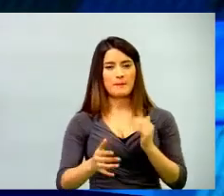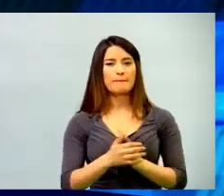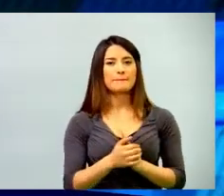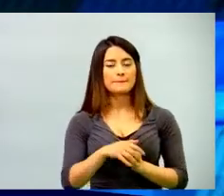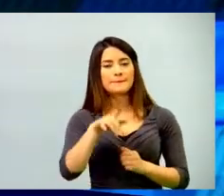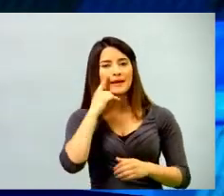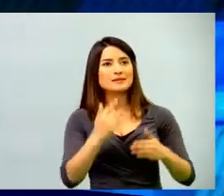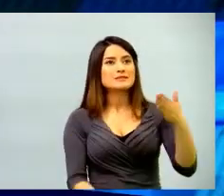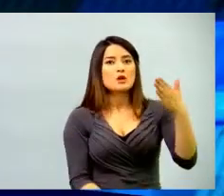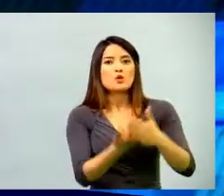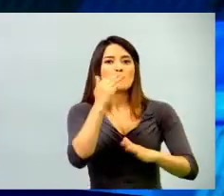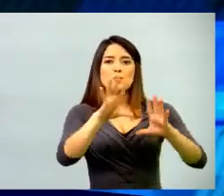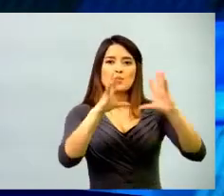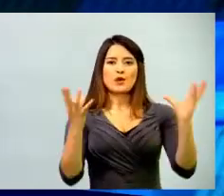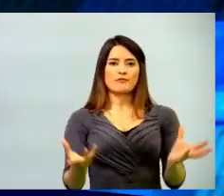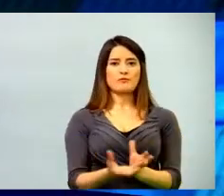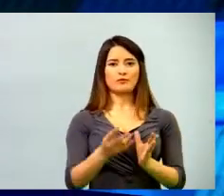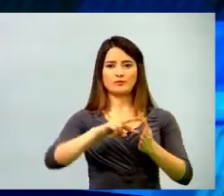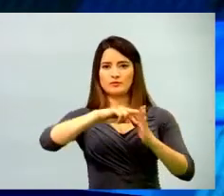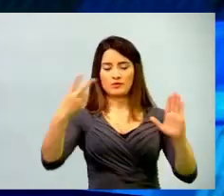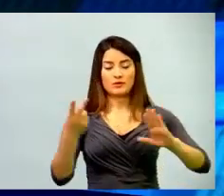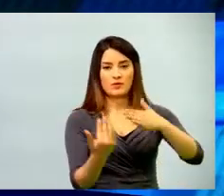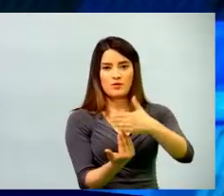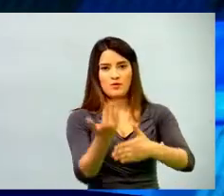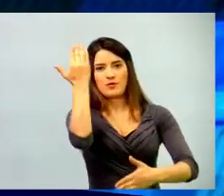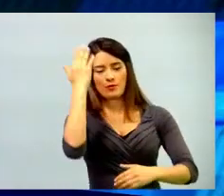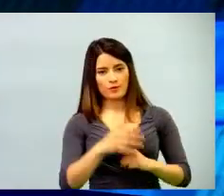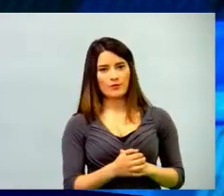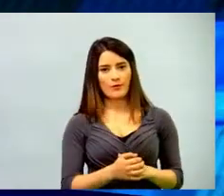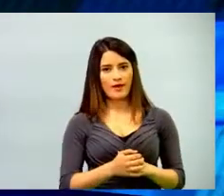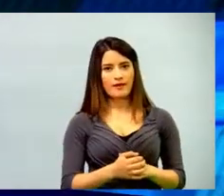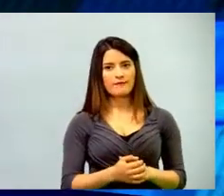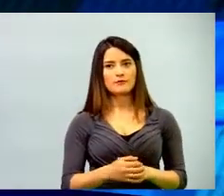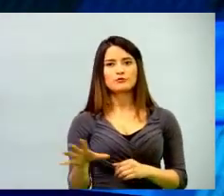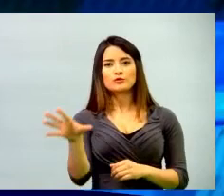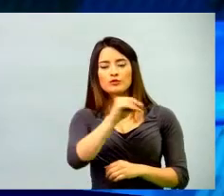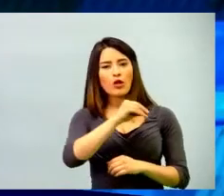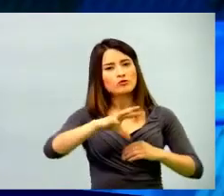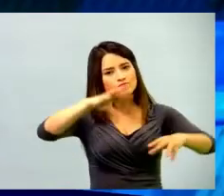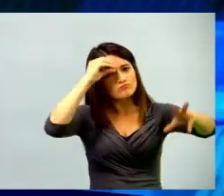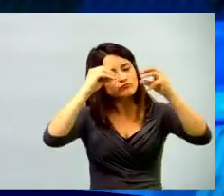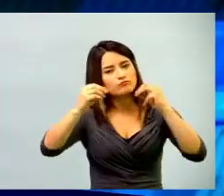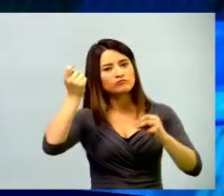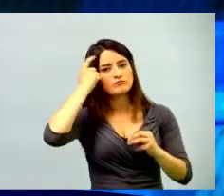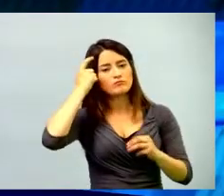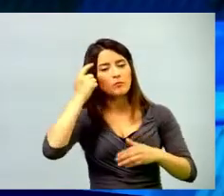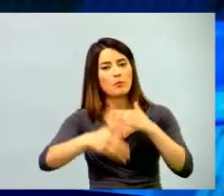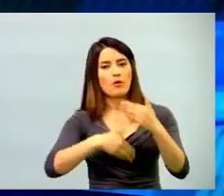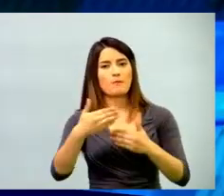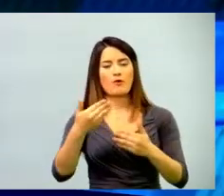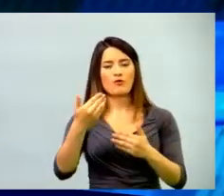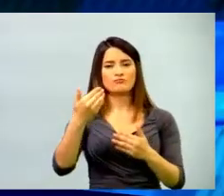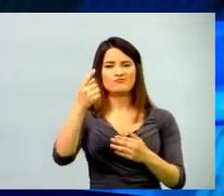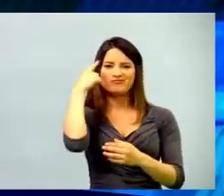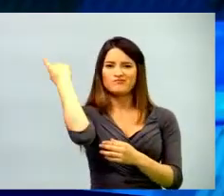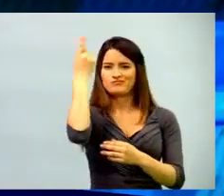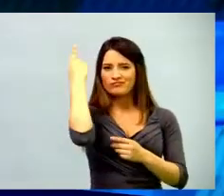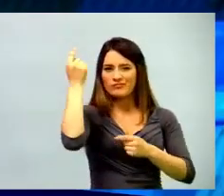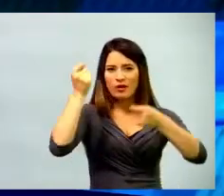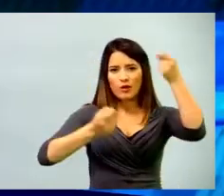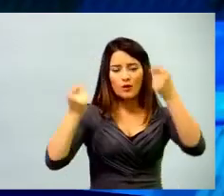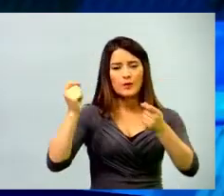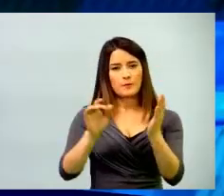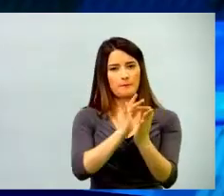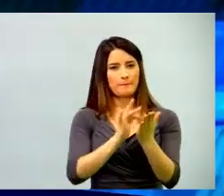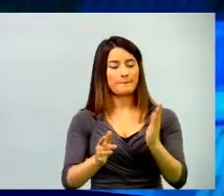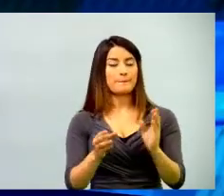mundo, en un mundo globalizado, en un mundo digital, y nos estamos haciendo competentes en esta economía digital que es tan importante. Bueno,